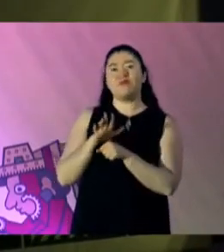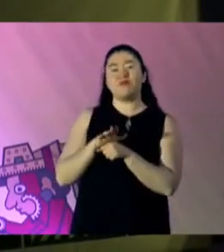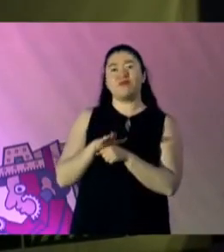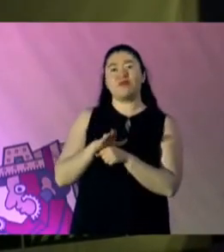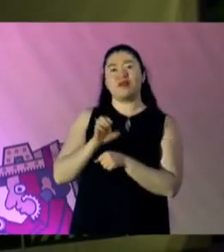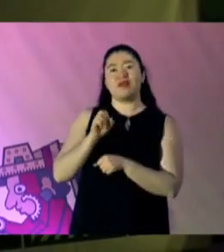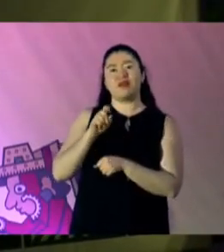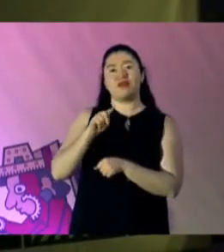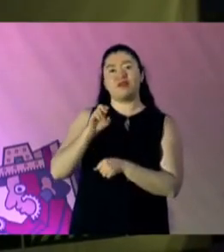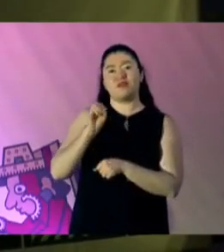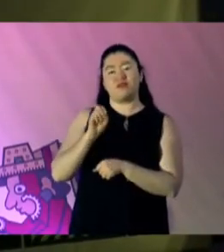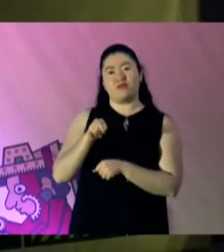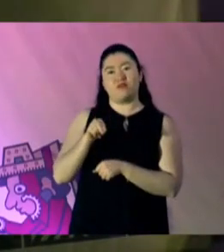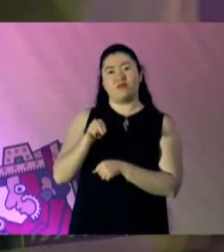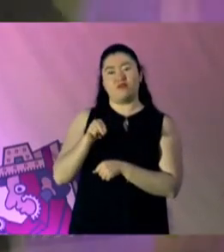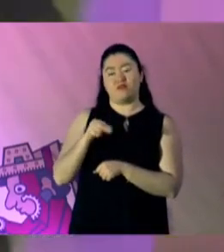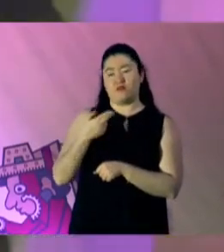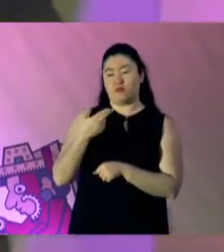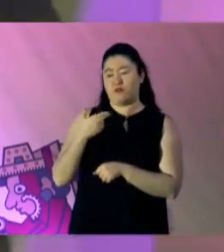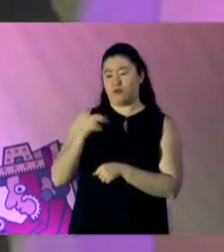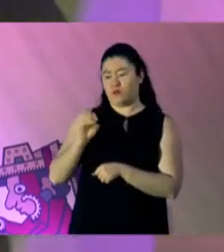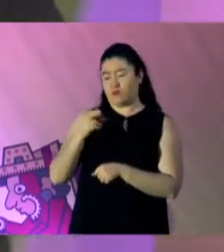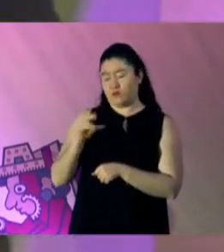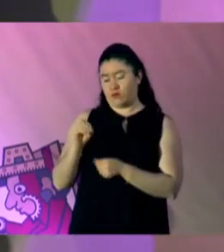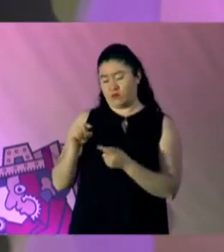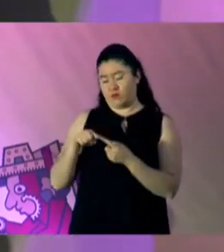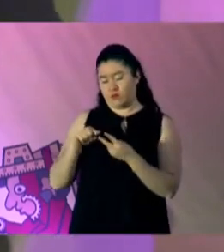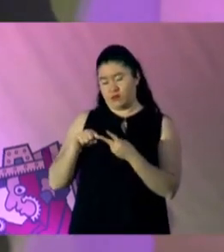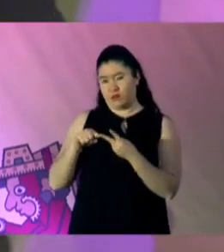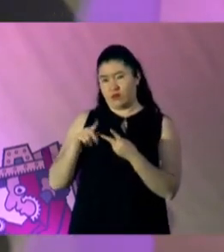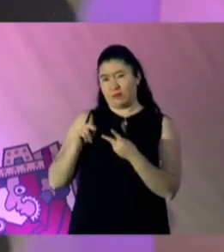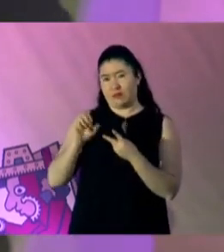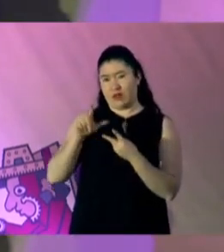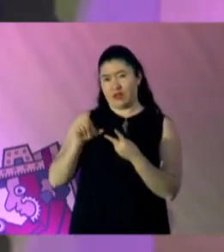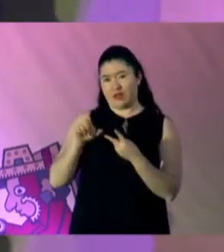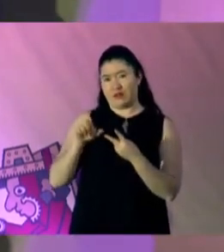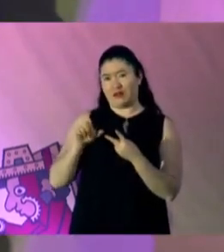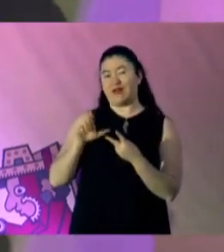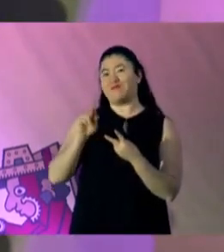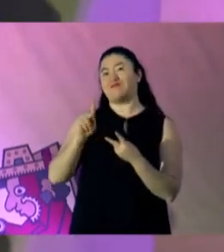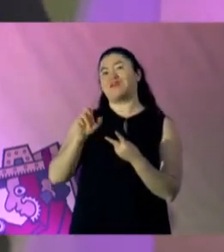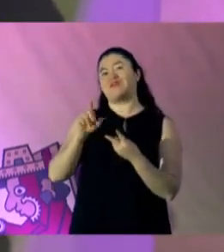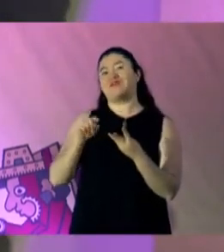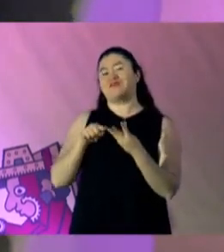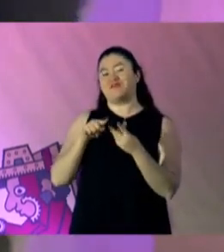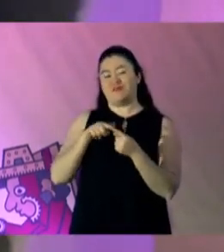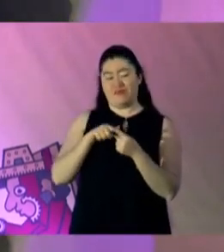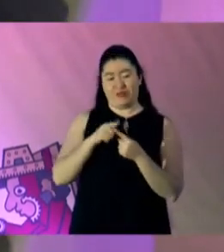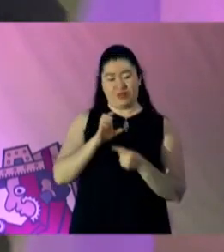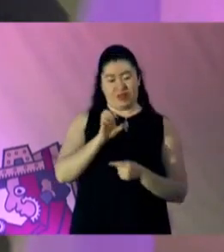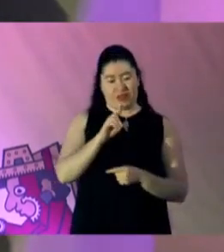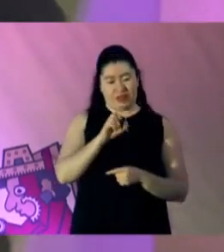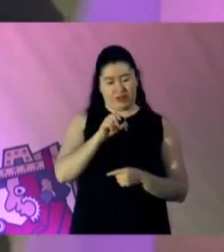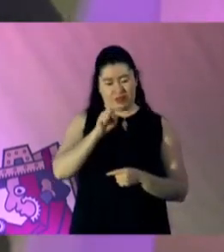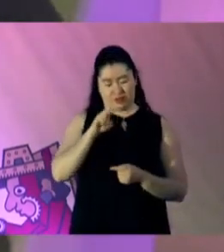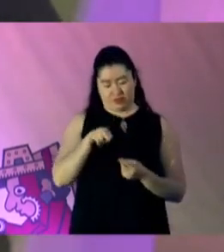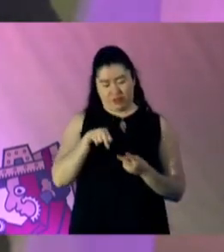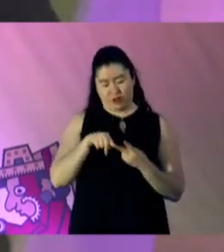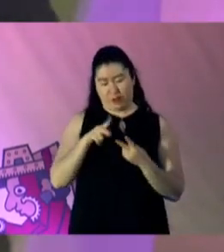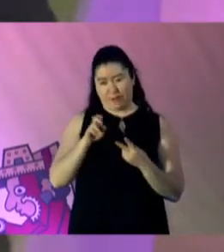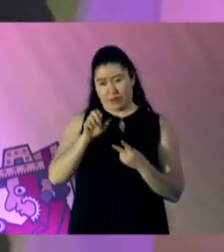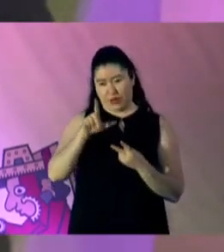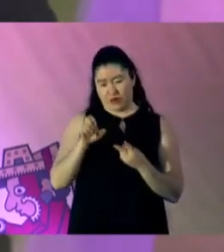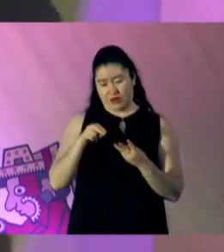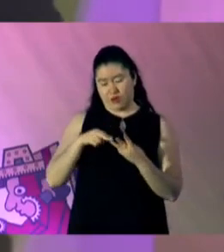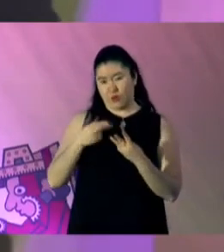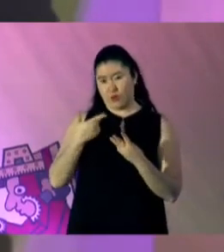edson hugo y como se llama pelé pelé no era esto entonces excepto al pd y este